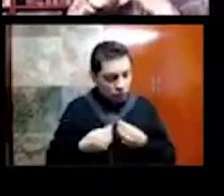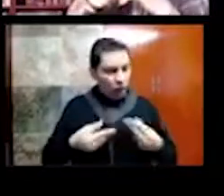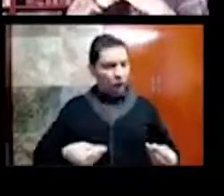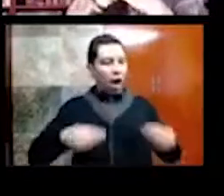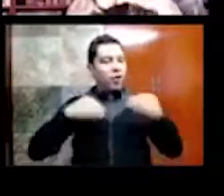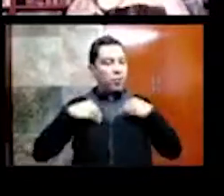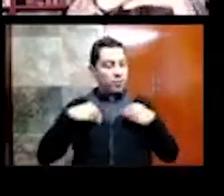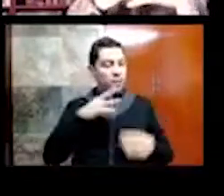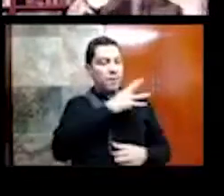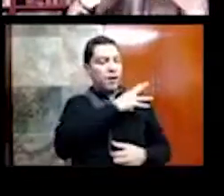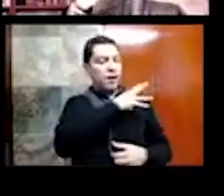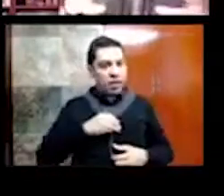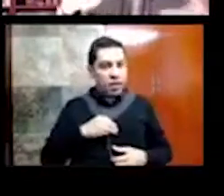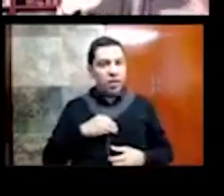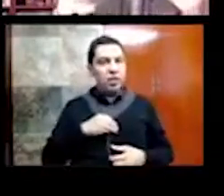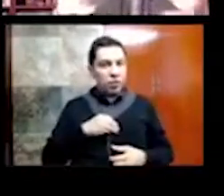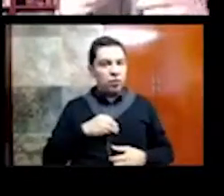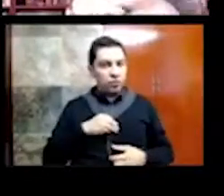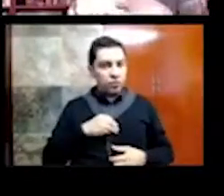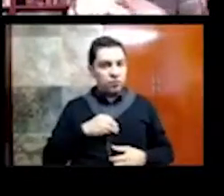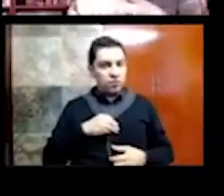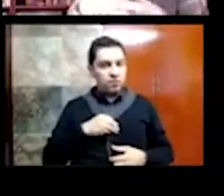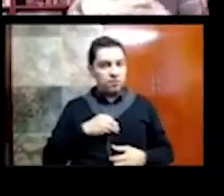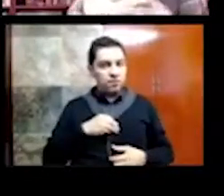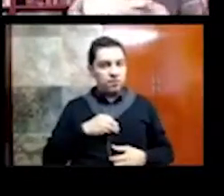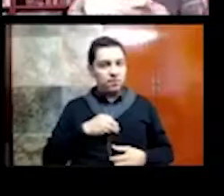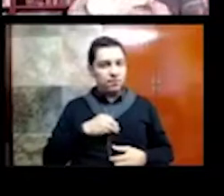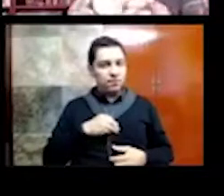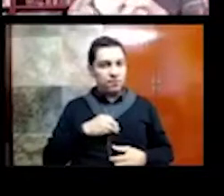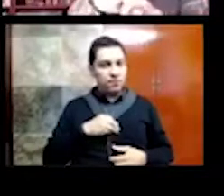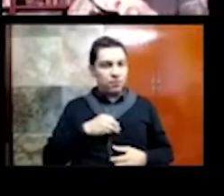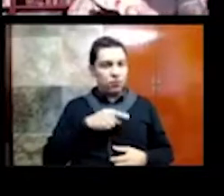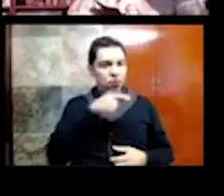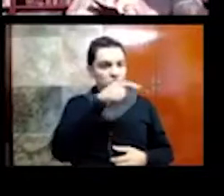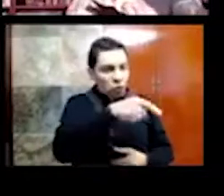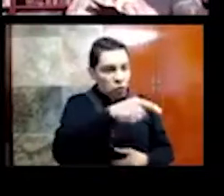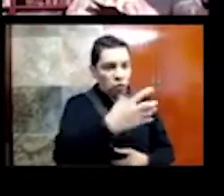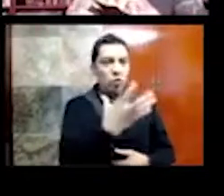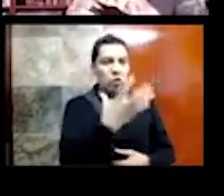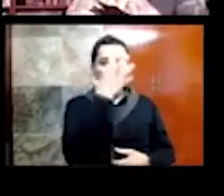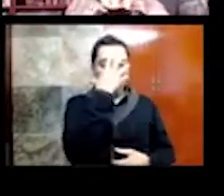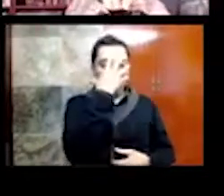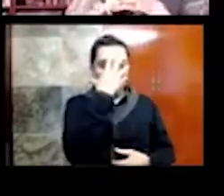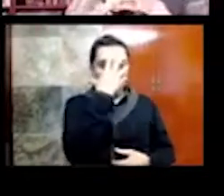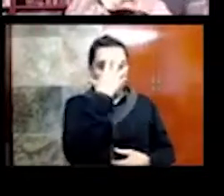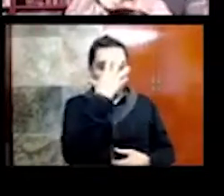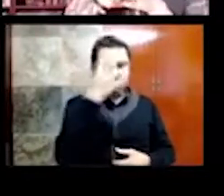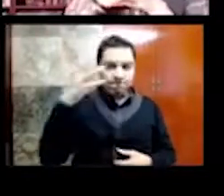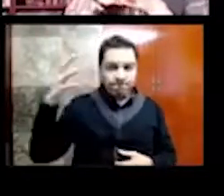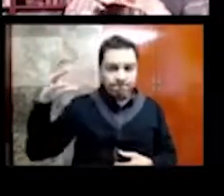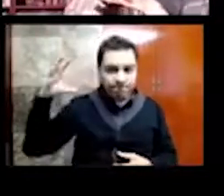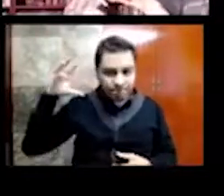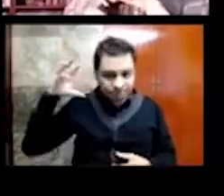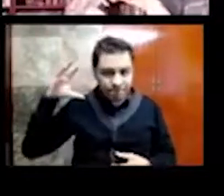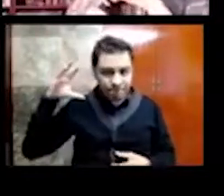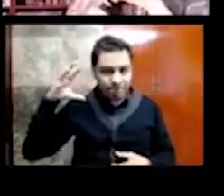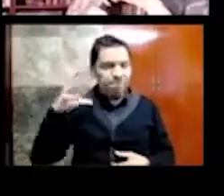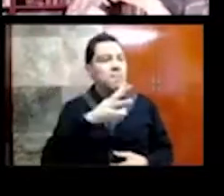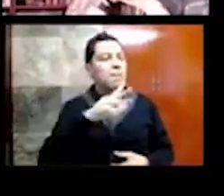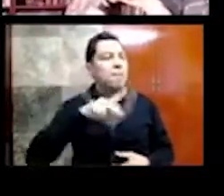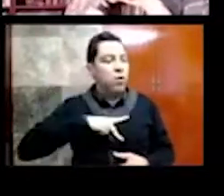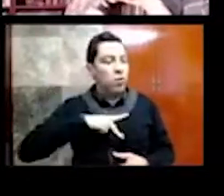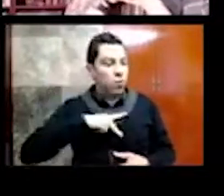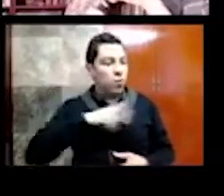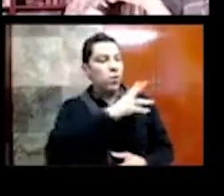¿no? No serás más hombre sin rostro, ni señora sin rostro, ahora serás